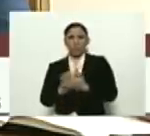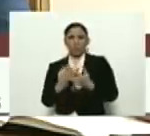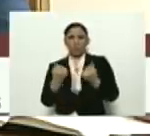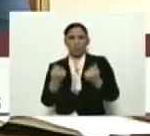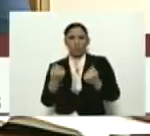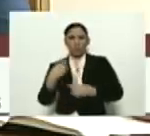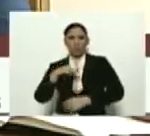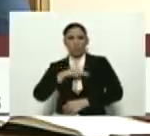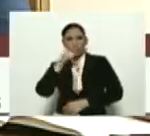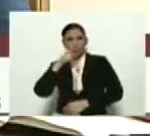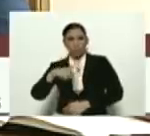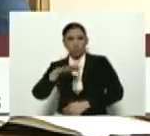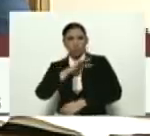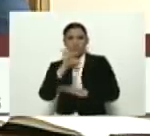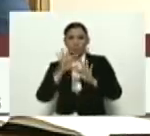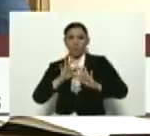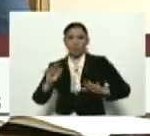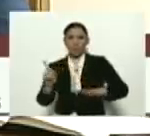manera inmediata.